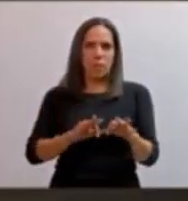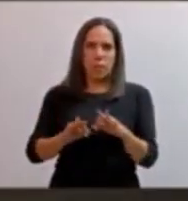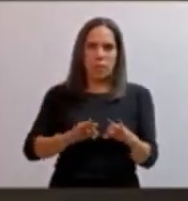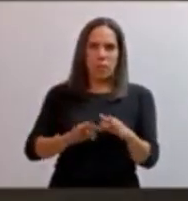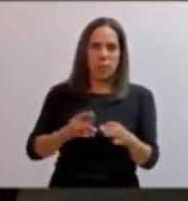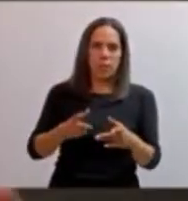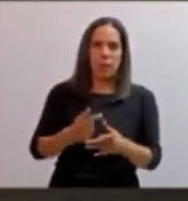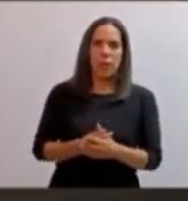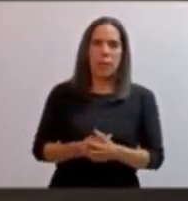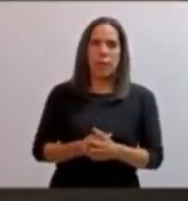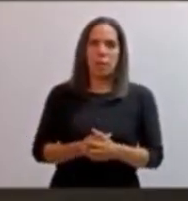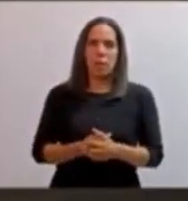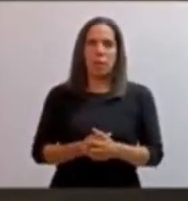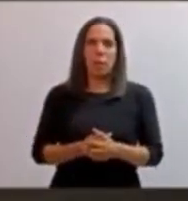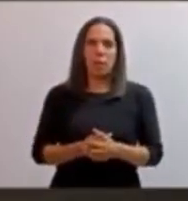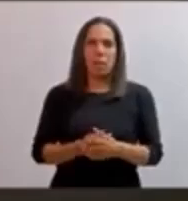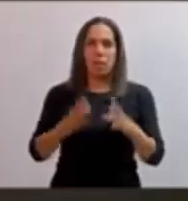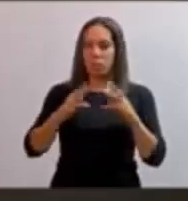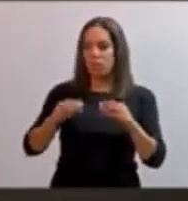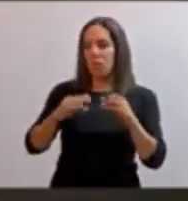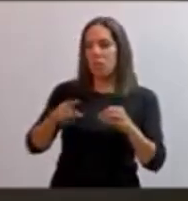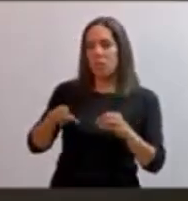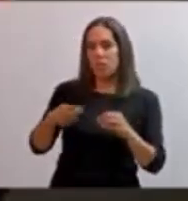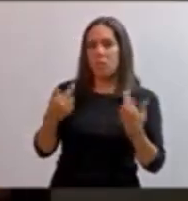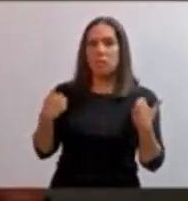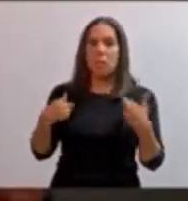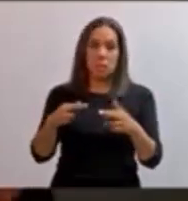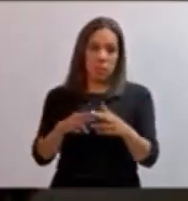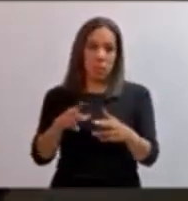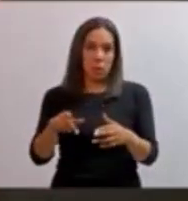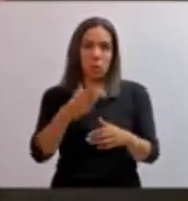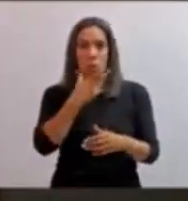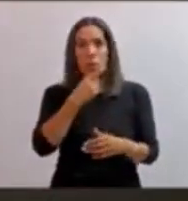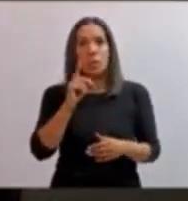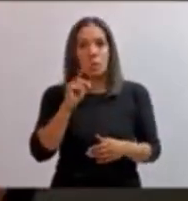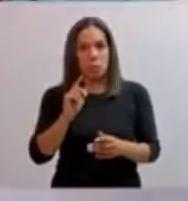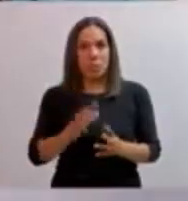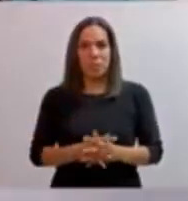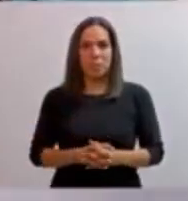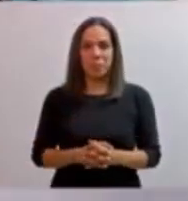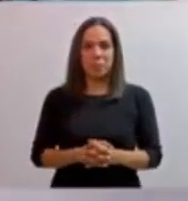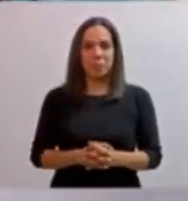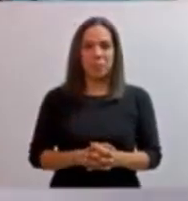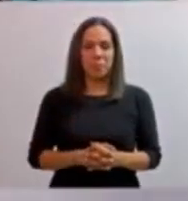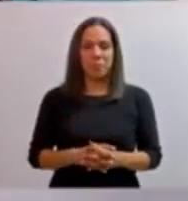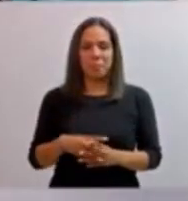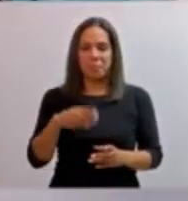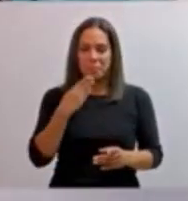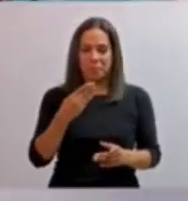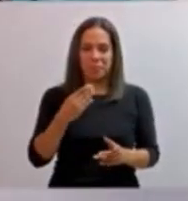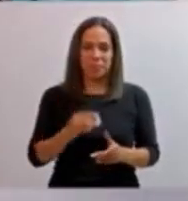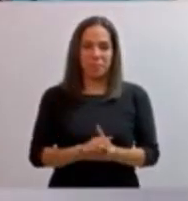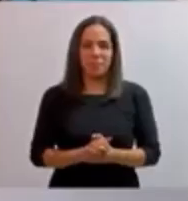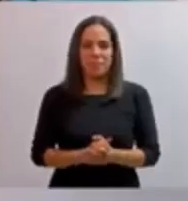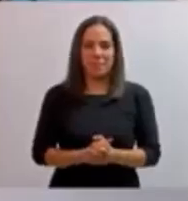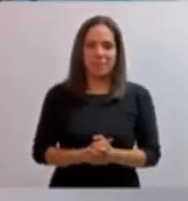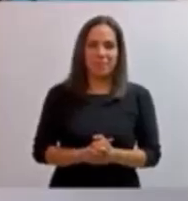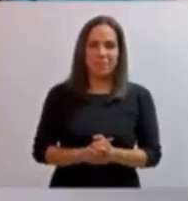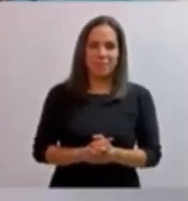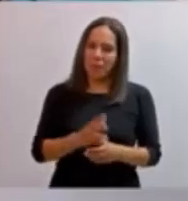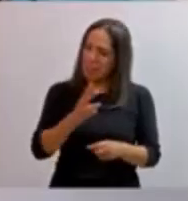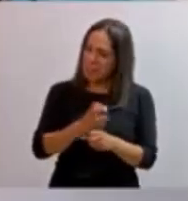trabajo pedagógico con los maestros. Entonces, si les parece, pues entramos a este segundo momento de